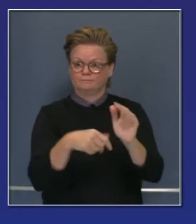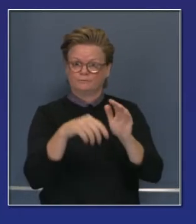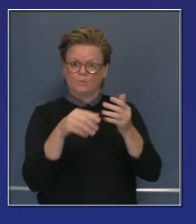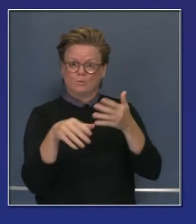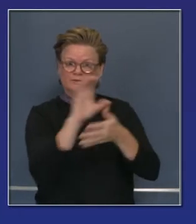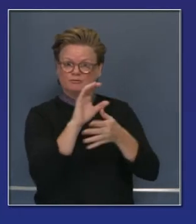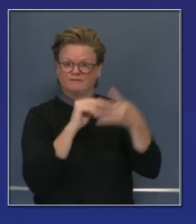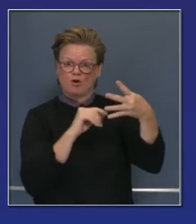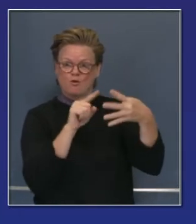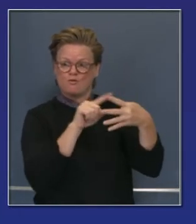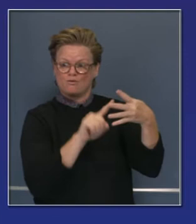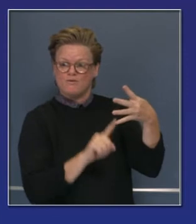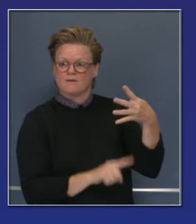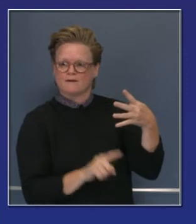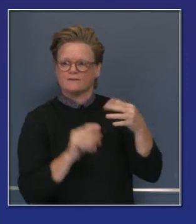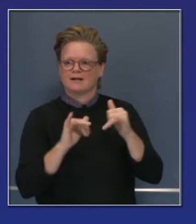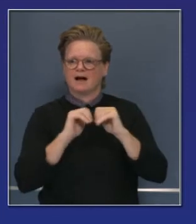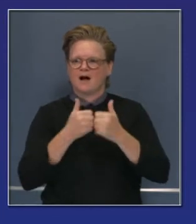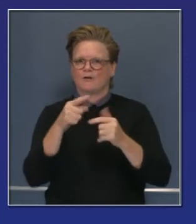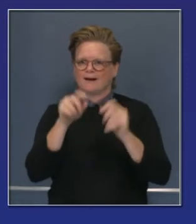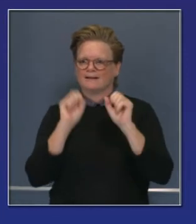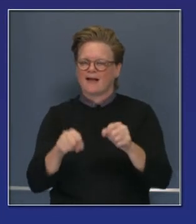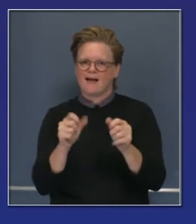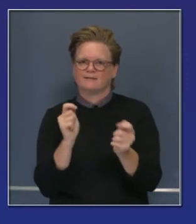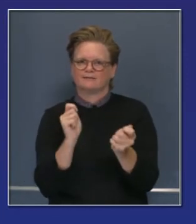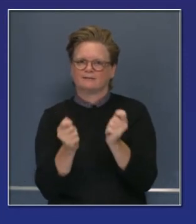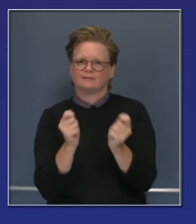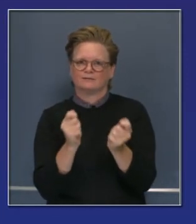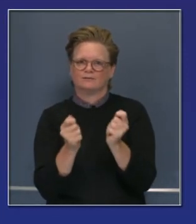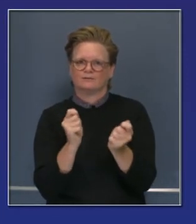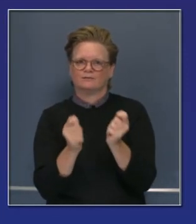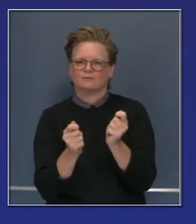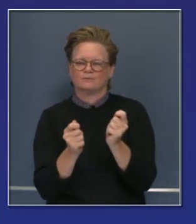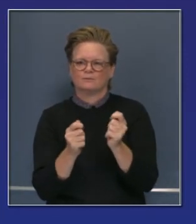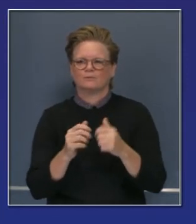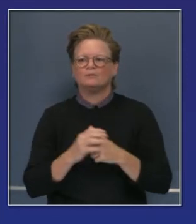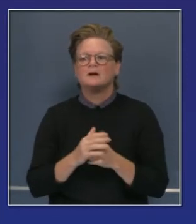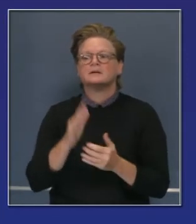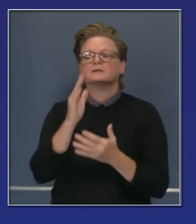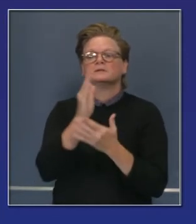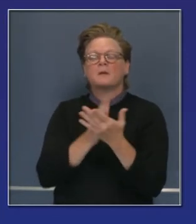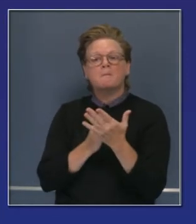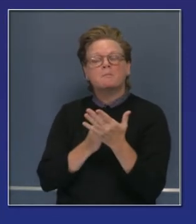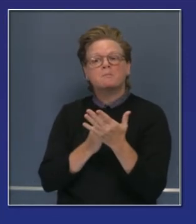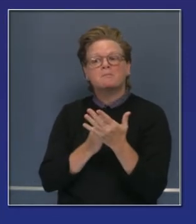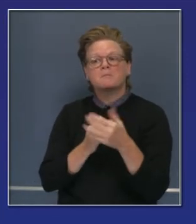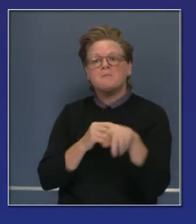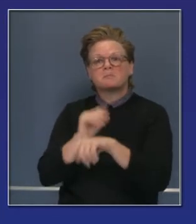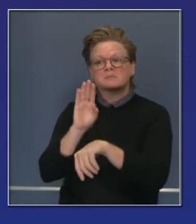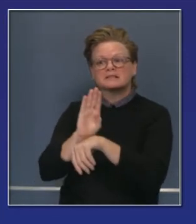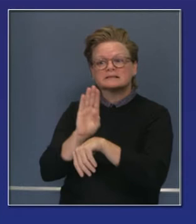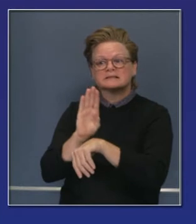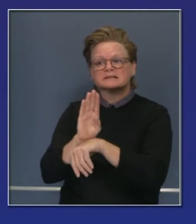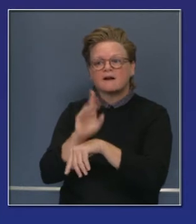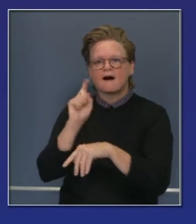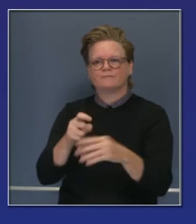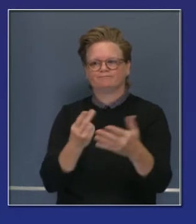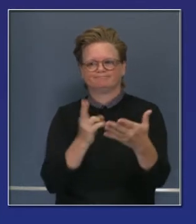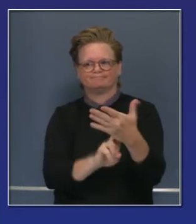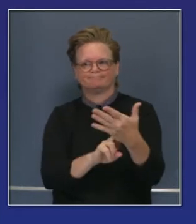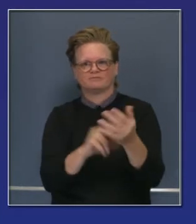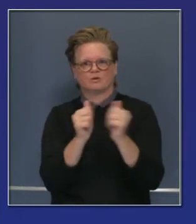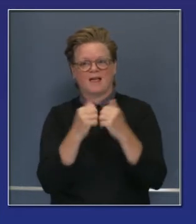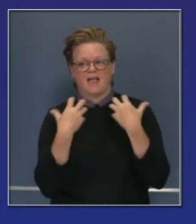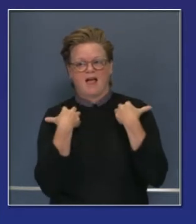decir vayan adelante, pero en base a declaraciones y sociedades que tuvimos que formar con funcionarios